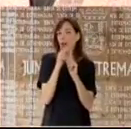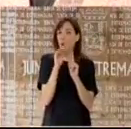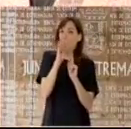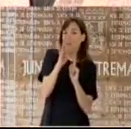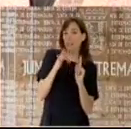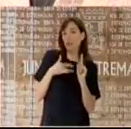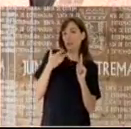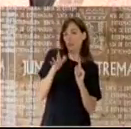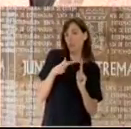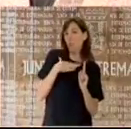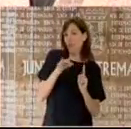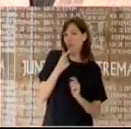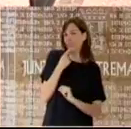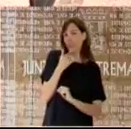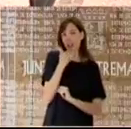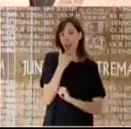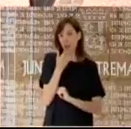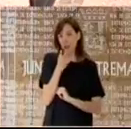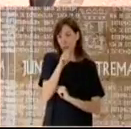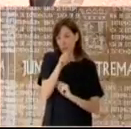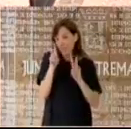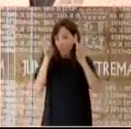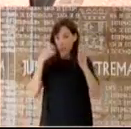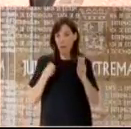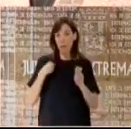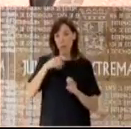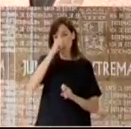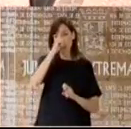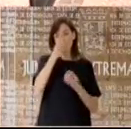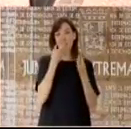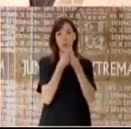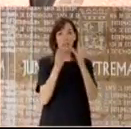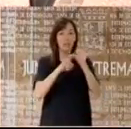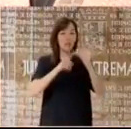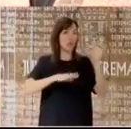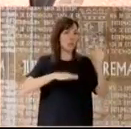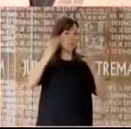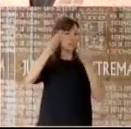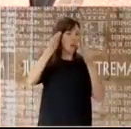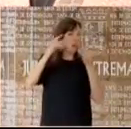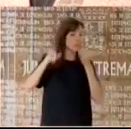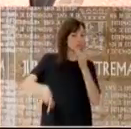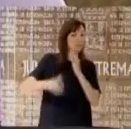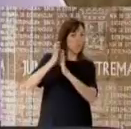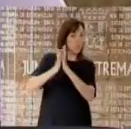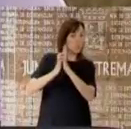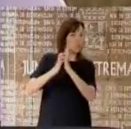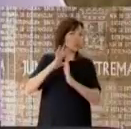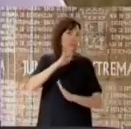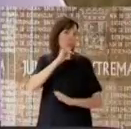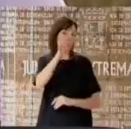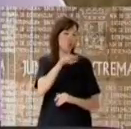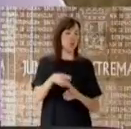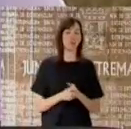una cosa así. No sé esto qué le parece a la Junta, si eso es suficiente o no. Gracias. Bueno,